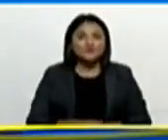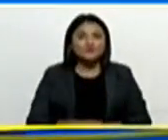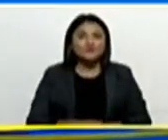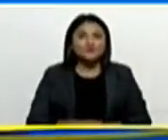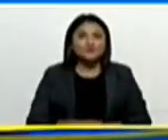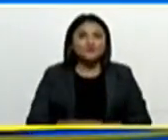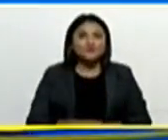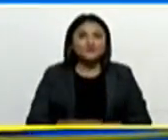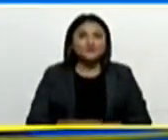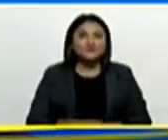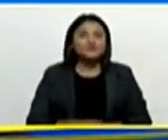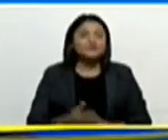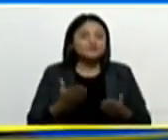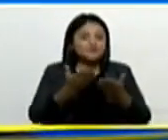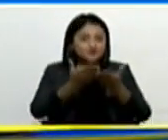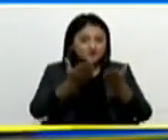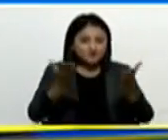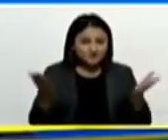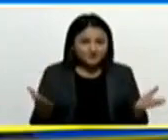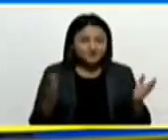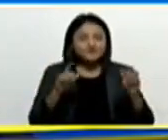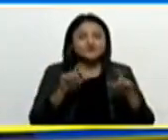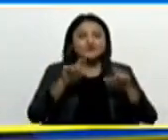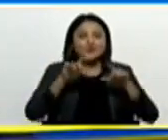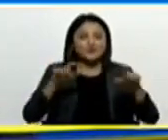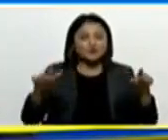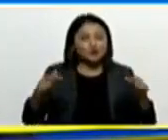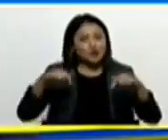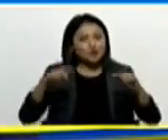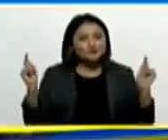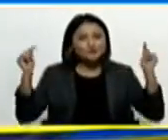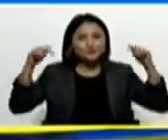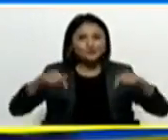Así es que, queridos hermanos, queridos compañeros,